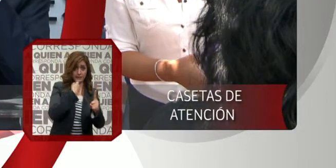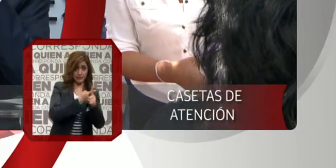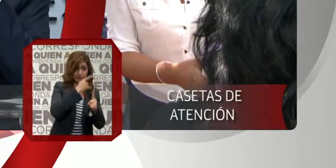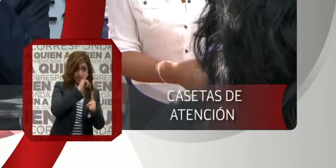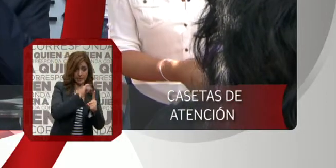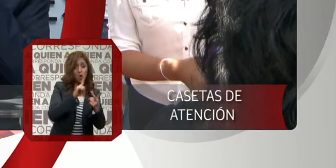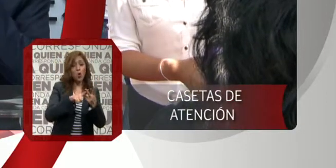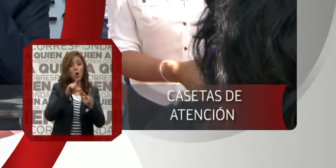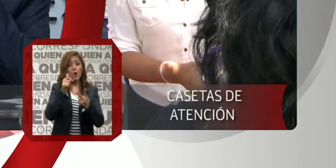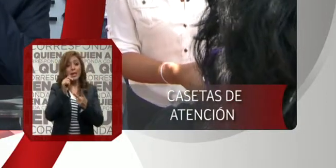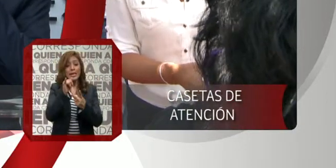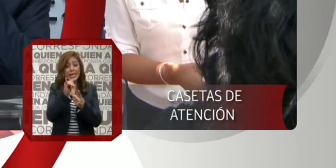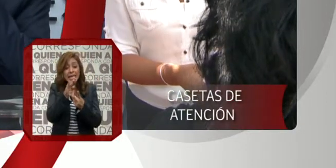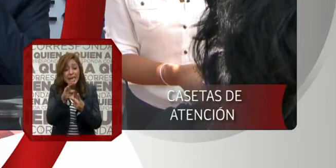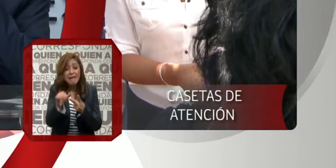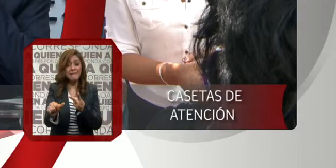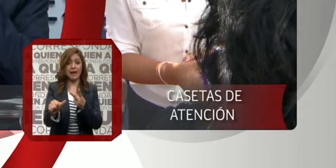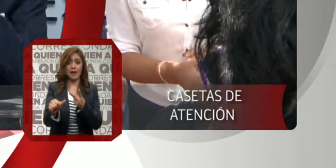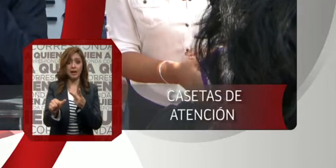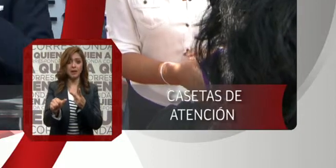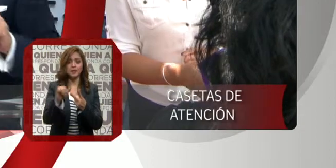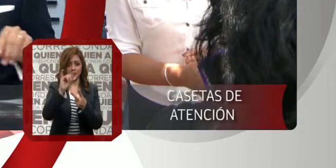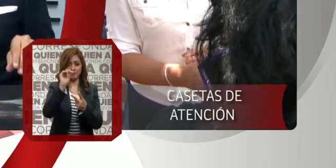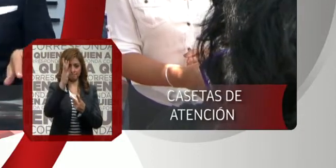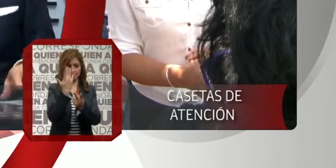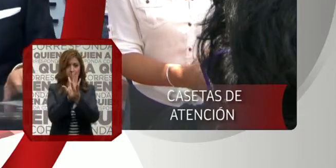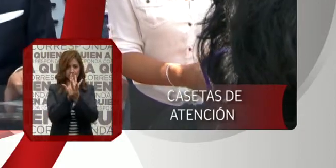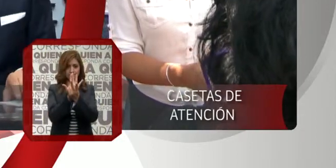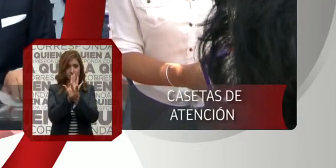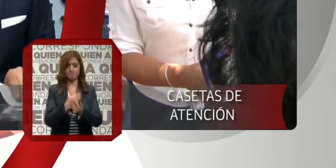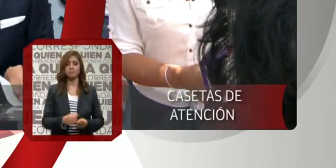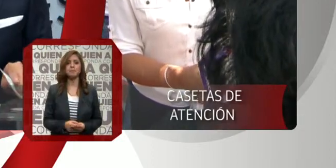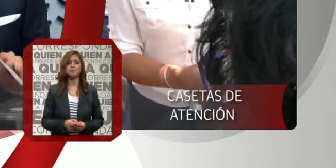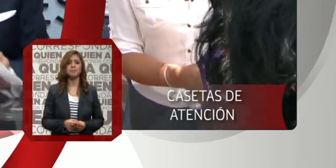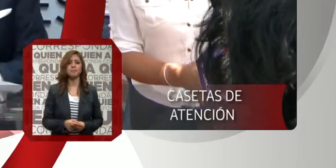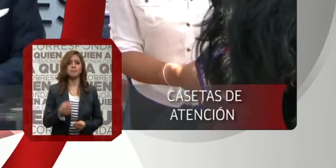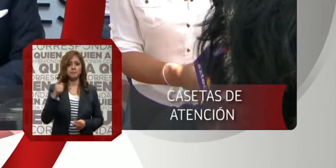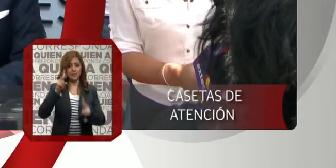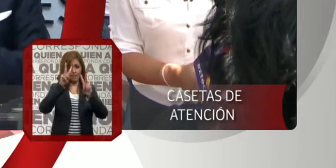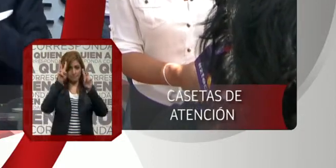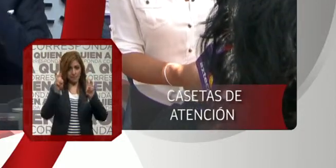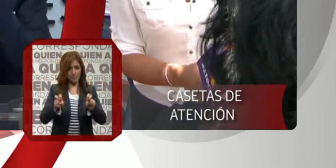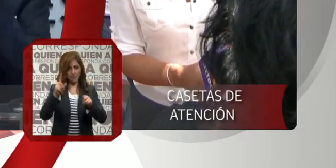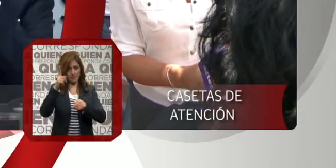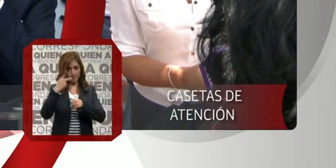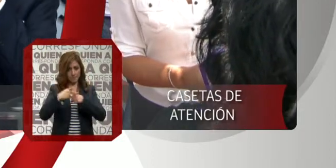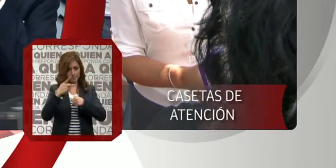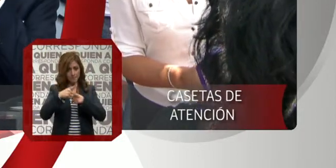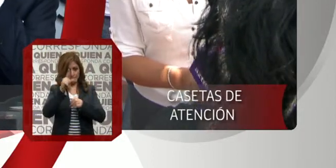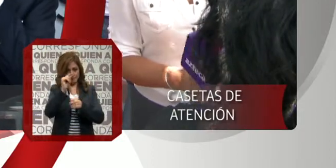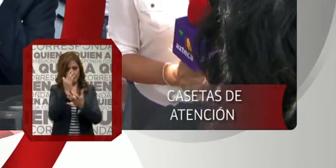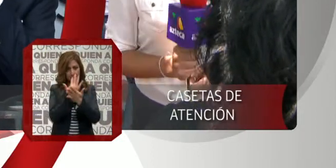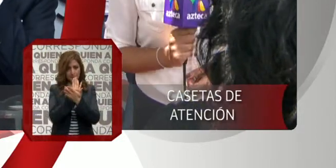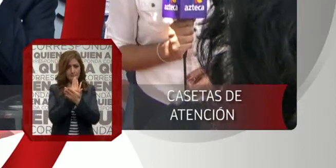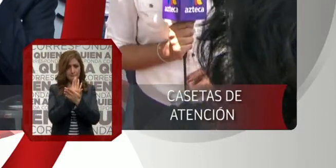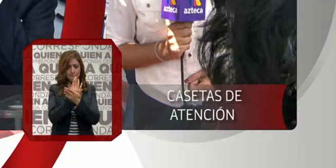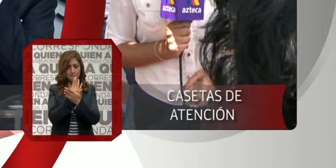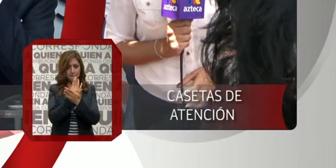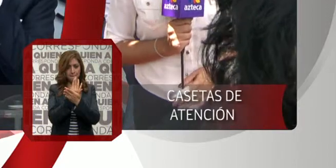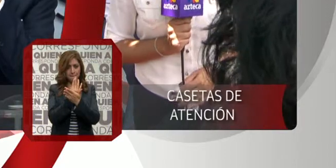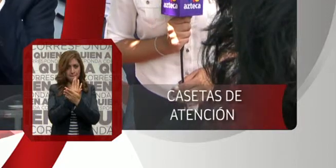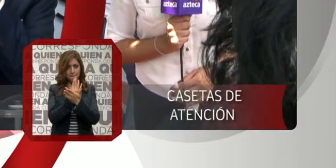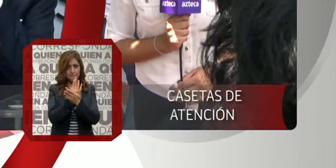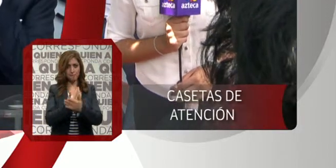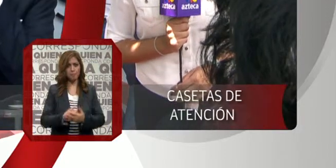sí. Uno nada más fue intento. Ah, exactamente. Aguántame un segundito, es un tema un poquito más delicado. Aguántame un segundito. Claro que sí,